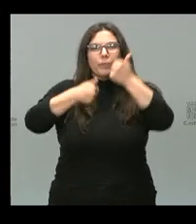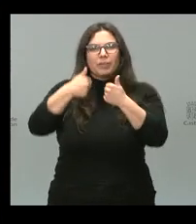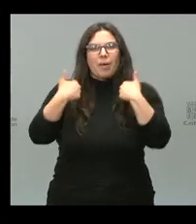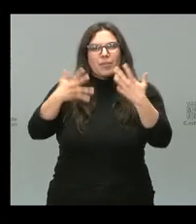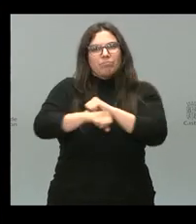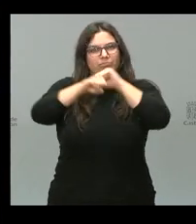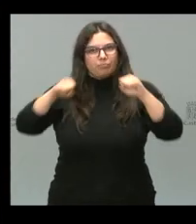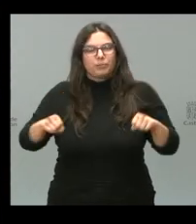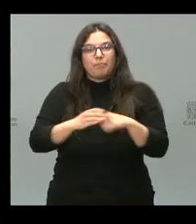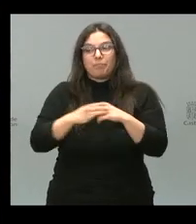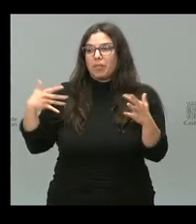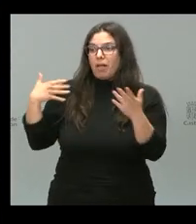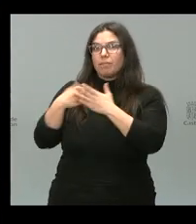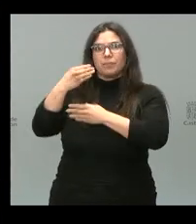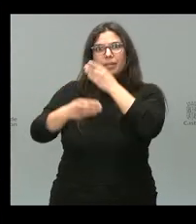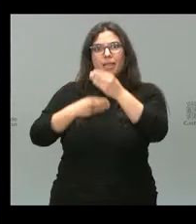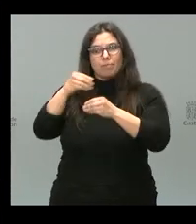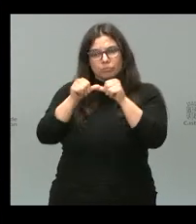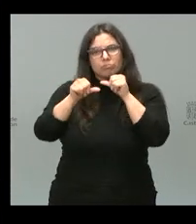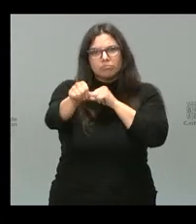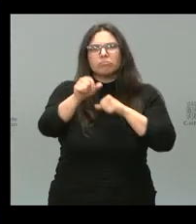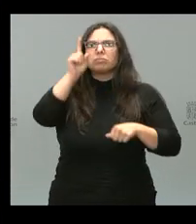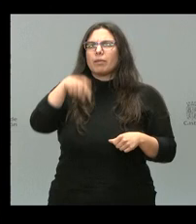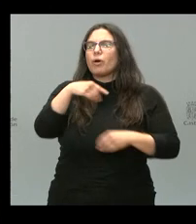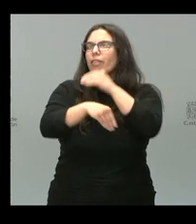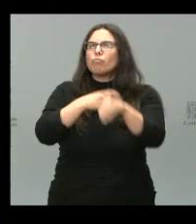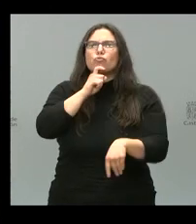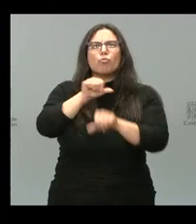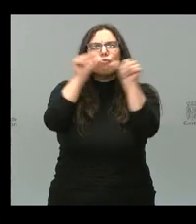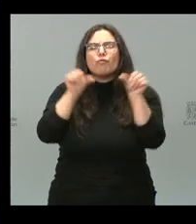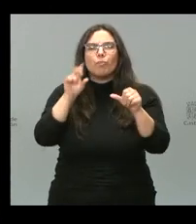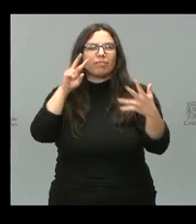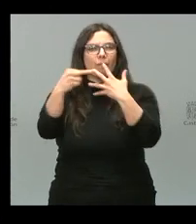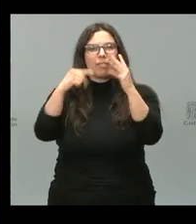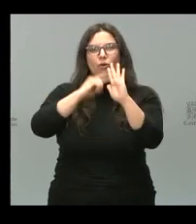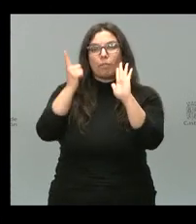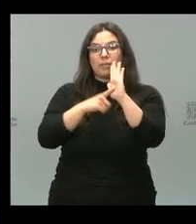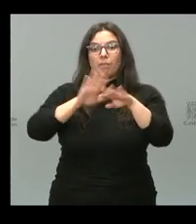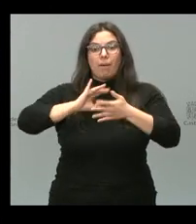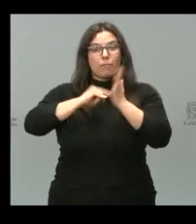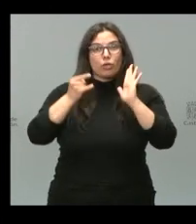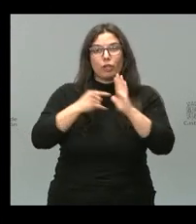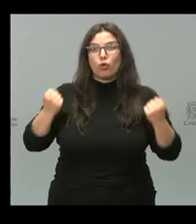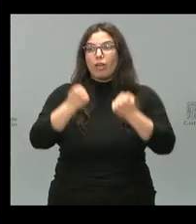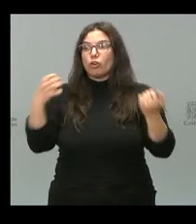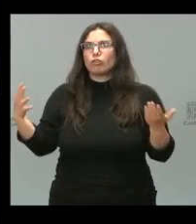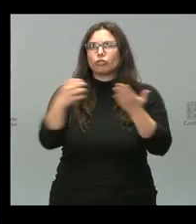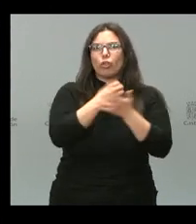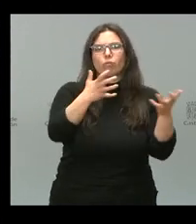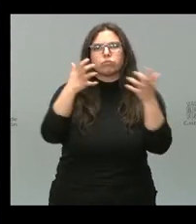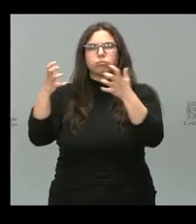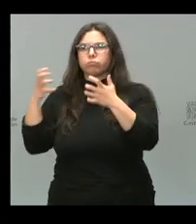y nos venimos haciendo y así continuaremos con total transparencia para que todos los proyectos y acciones se beneficien de forma gratuita